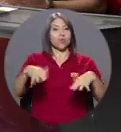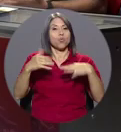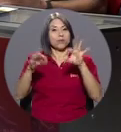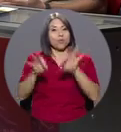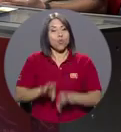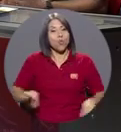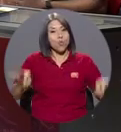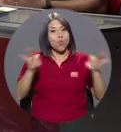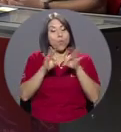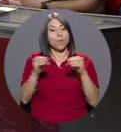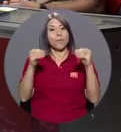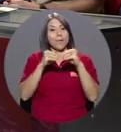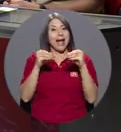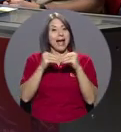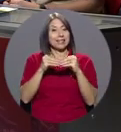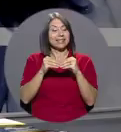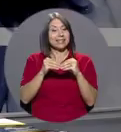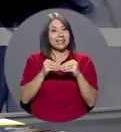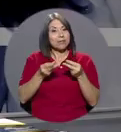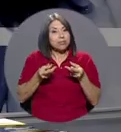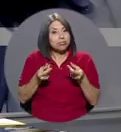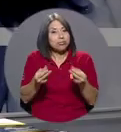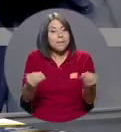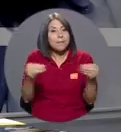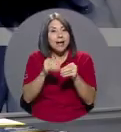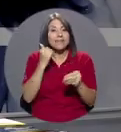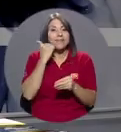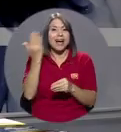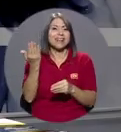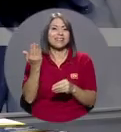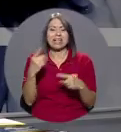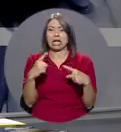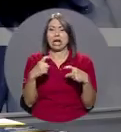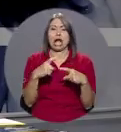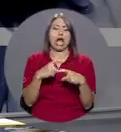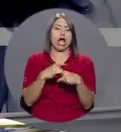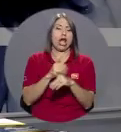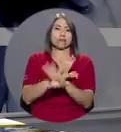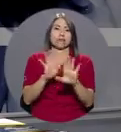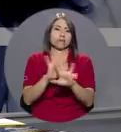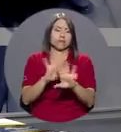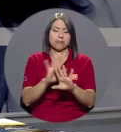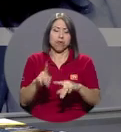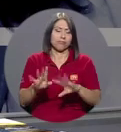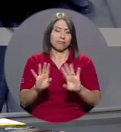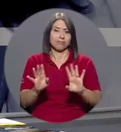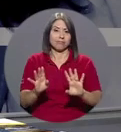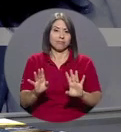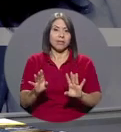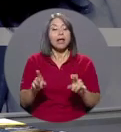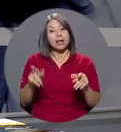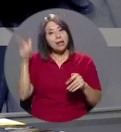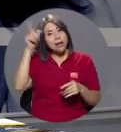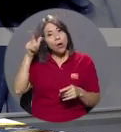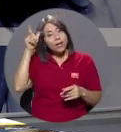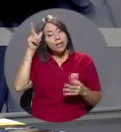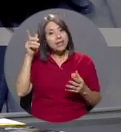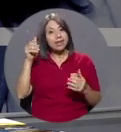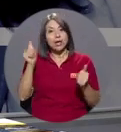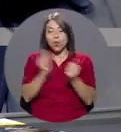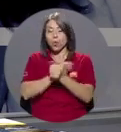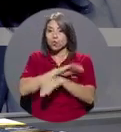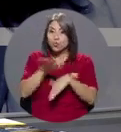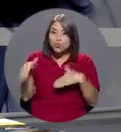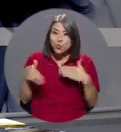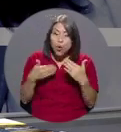Entonces, es sumamente importante que esto sea mucho más versátil, mucho más fácil, menos complicado para el productor, ¿verdad? Claro,